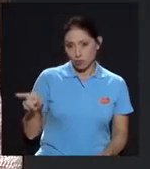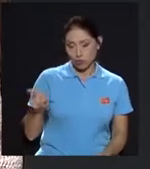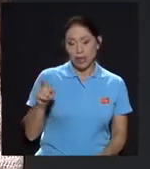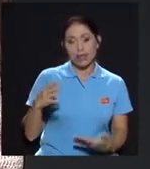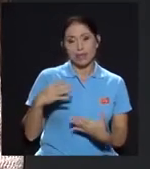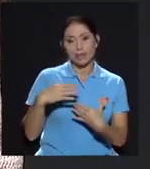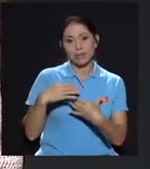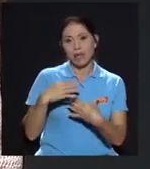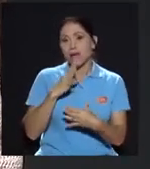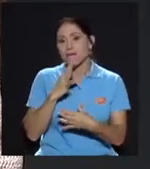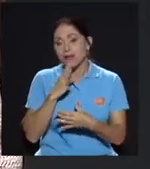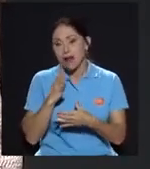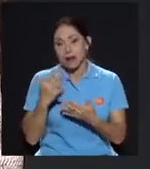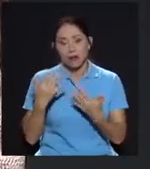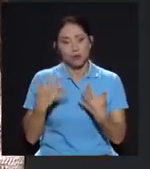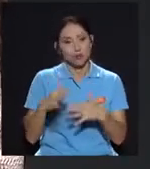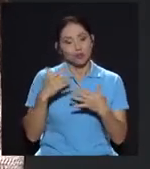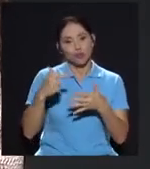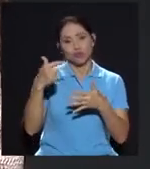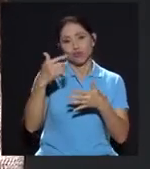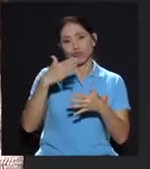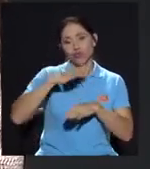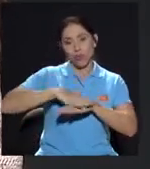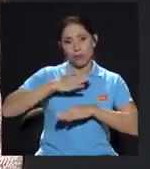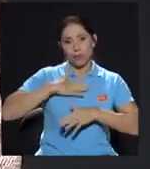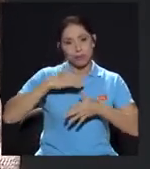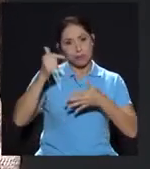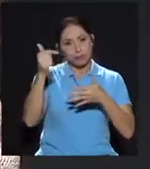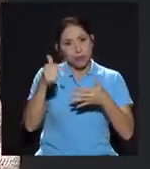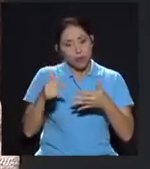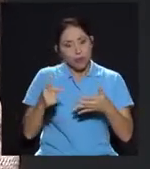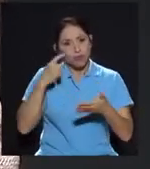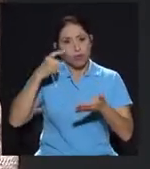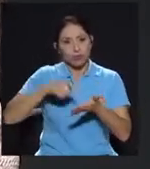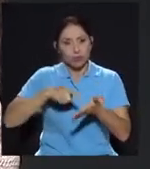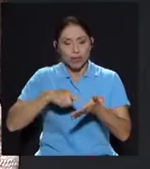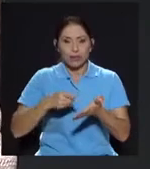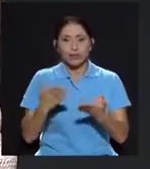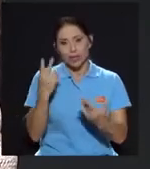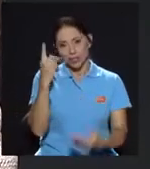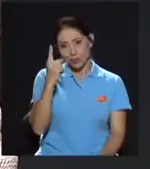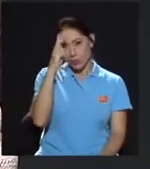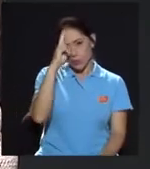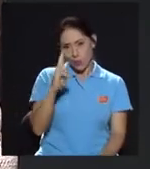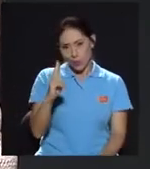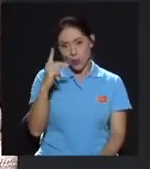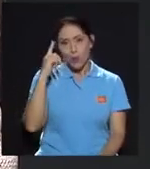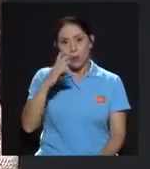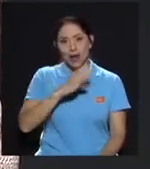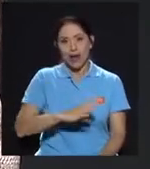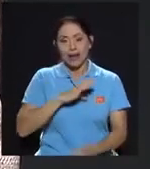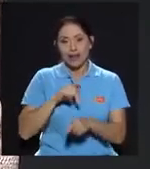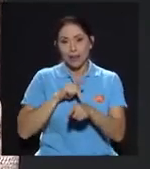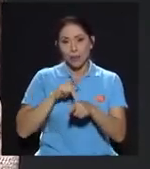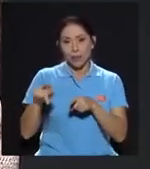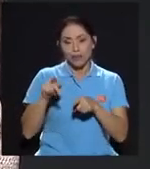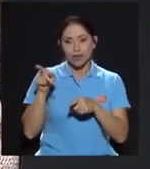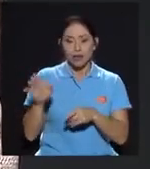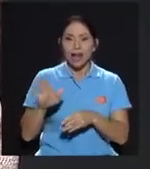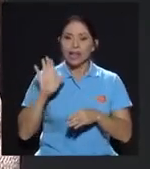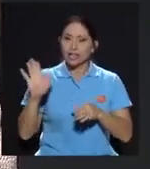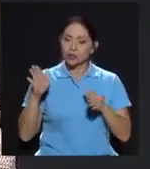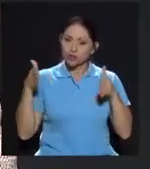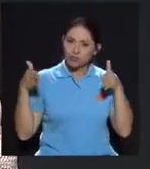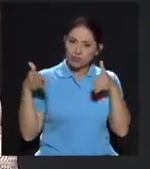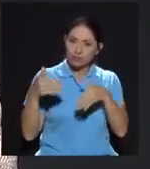reconocimientos es un gran honor por la calidad profesional y la dedicación que se tiene en economía